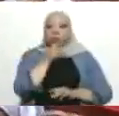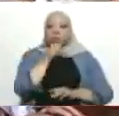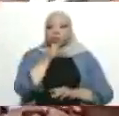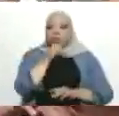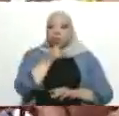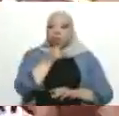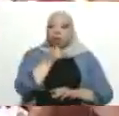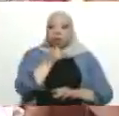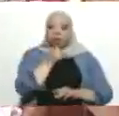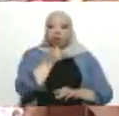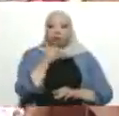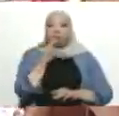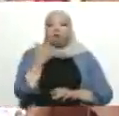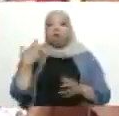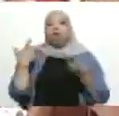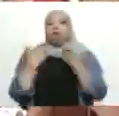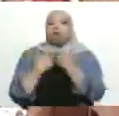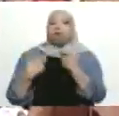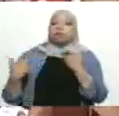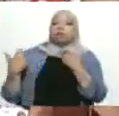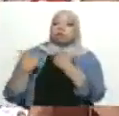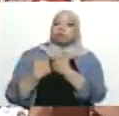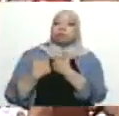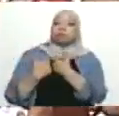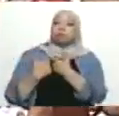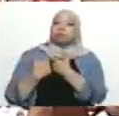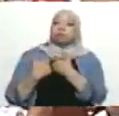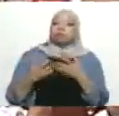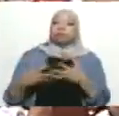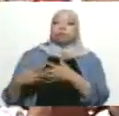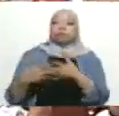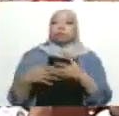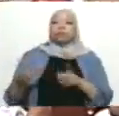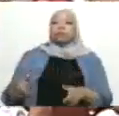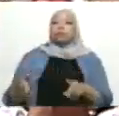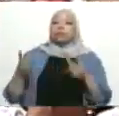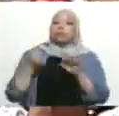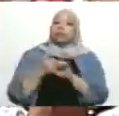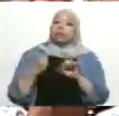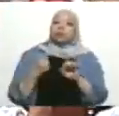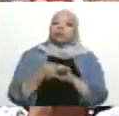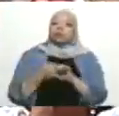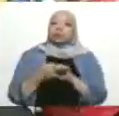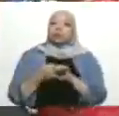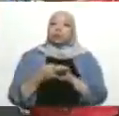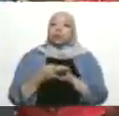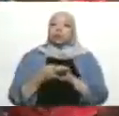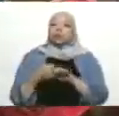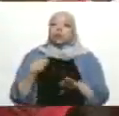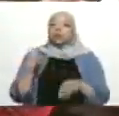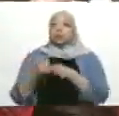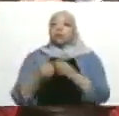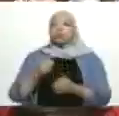Intentaron y no pudieron. y